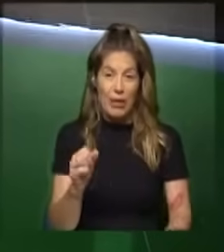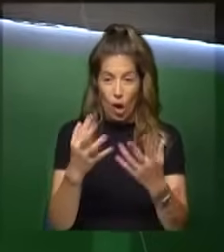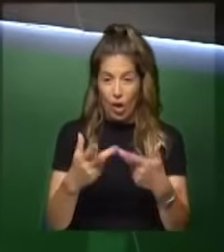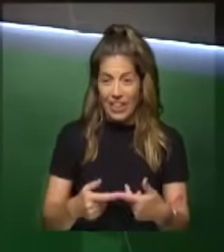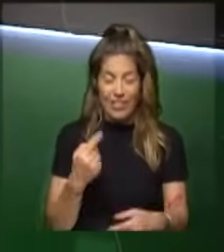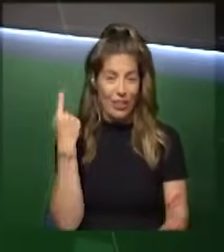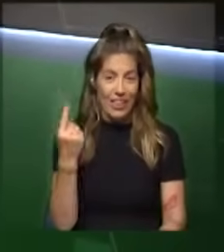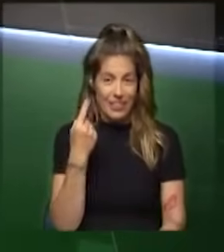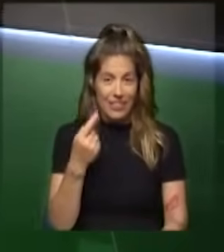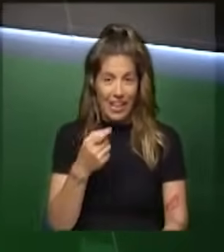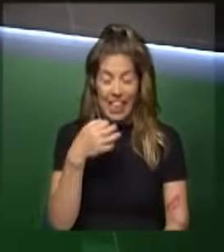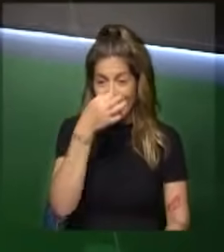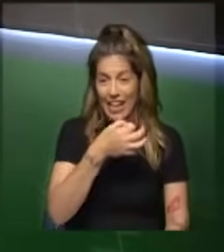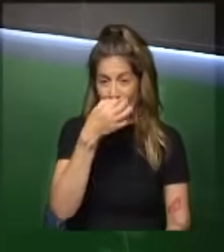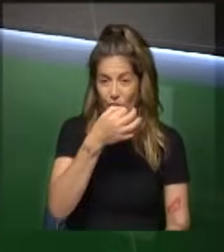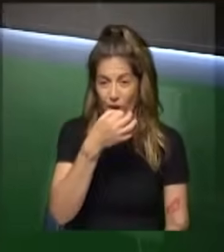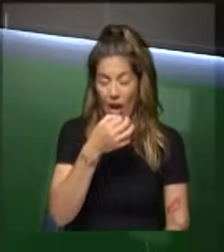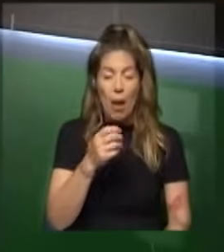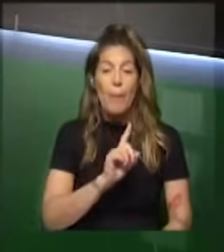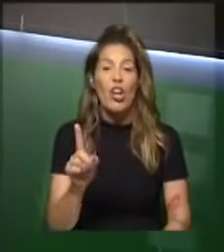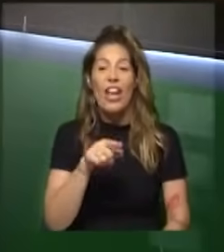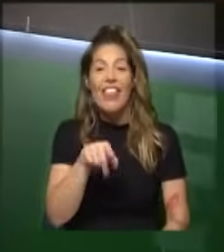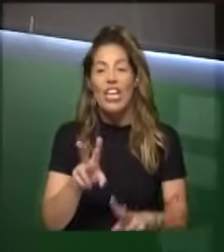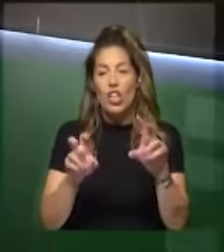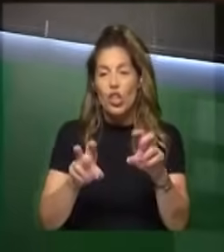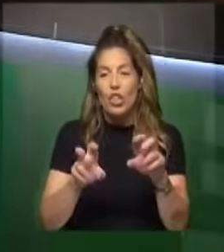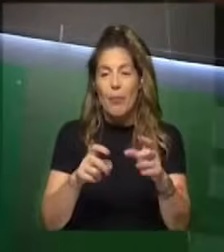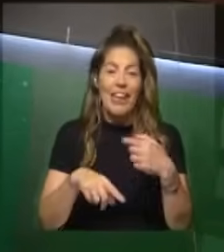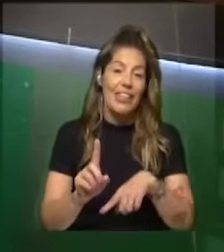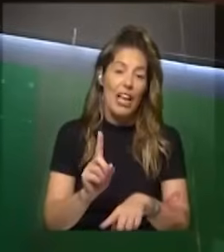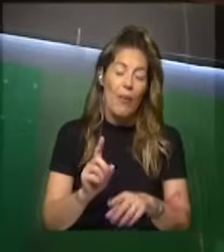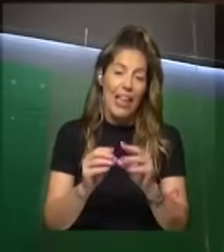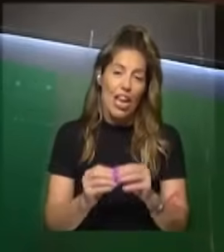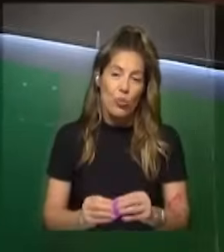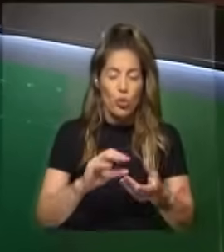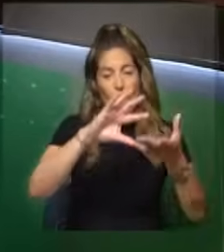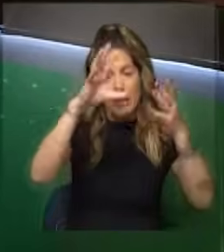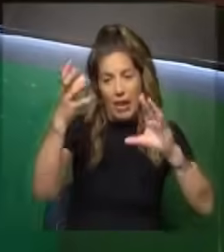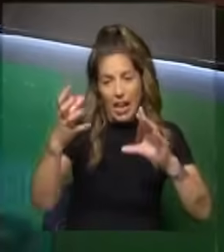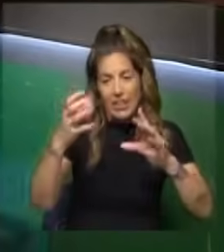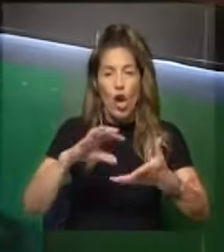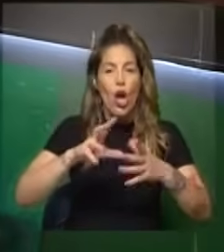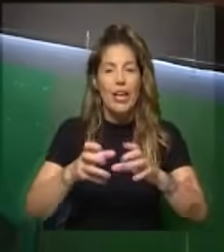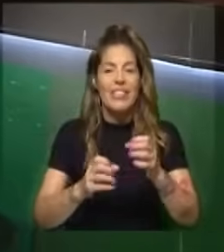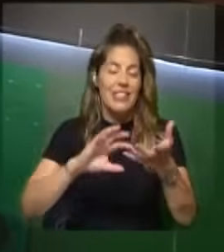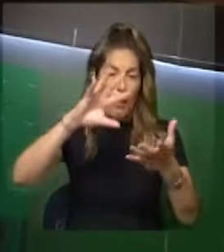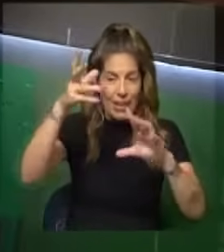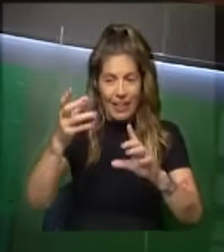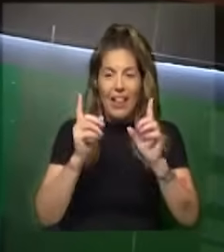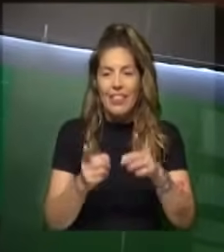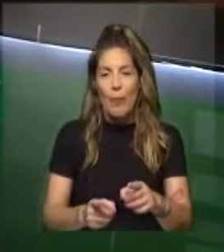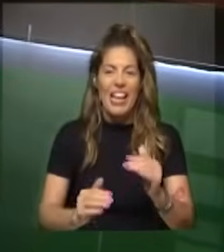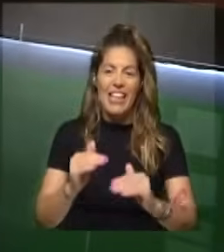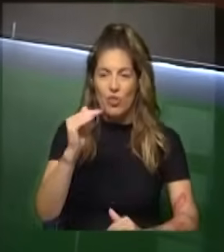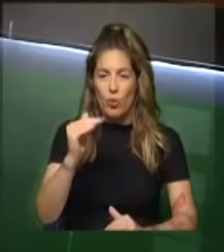organizado internacional, el narcotráfico. Pero nada de estos temas, y ni que hablar, el asunto climático, la crisis ambiental, por supuesto también la